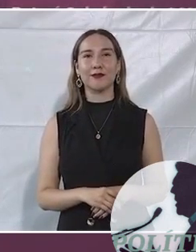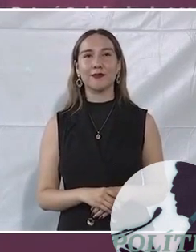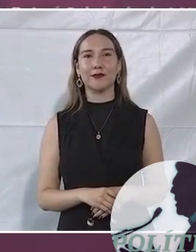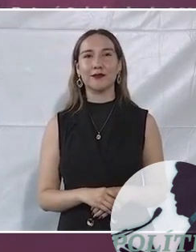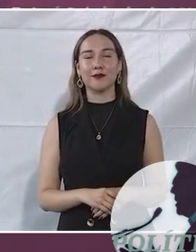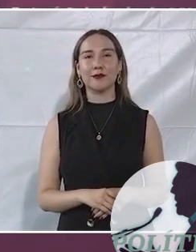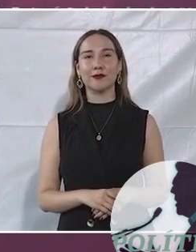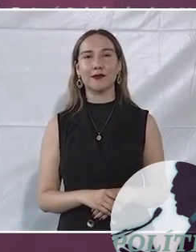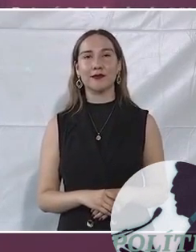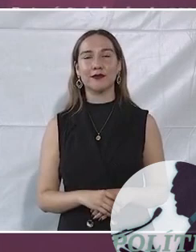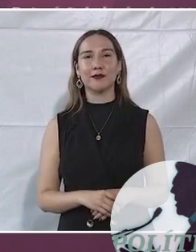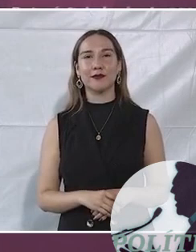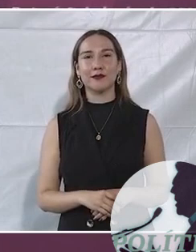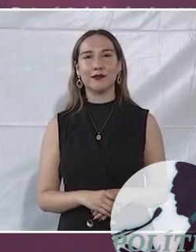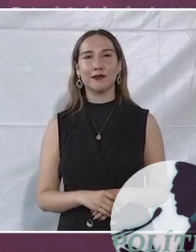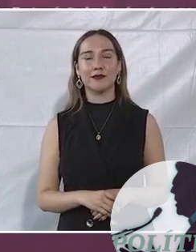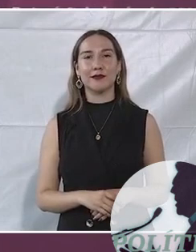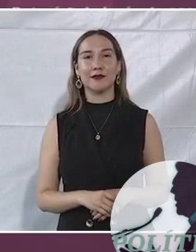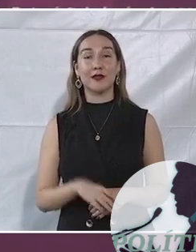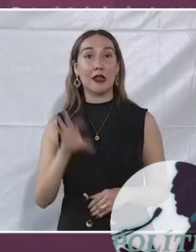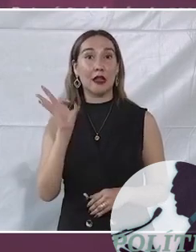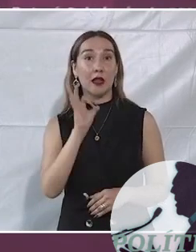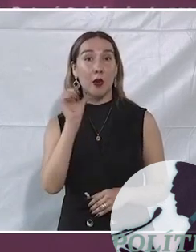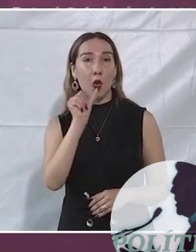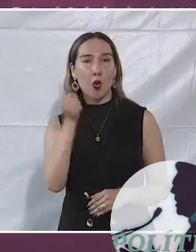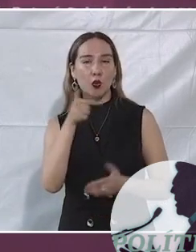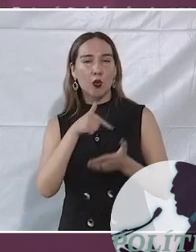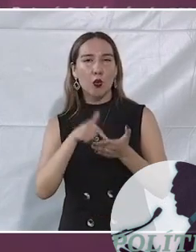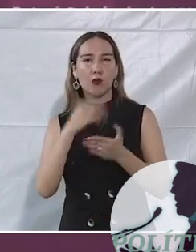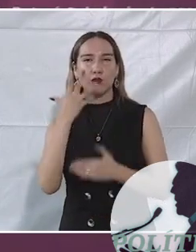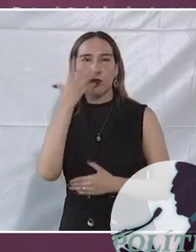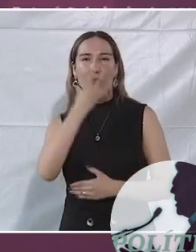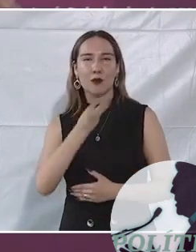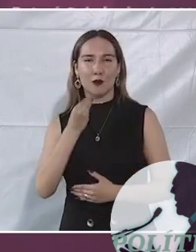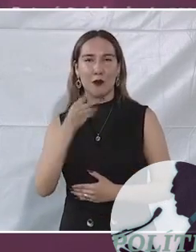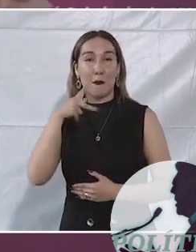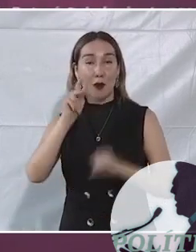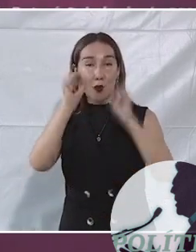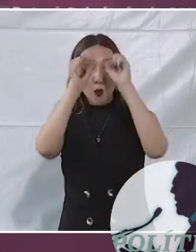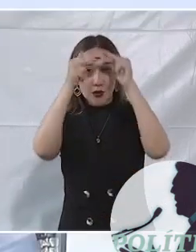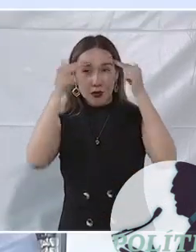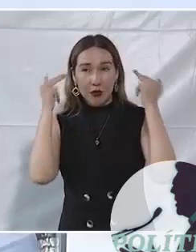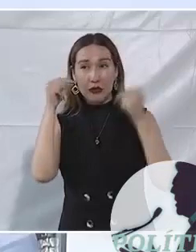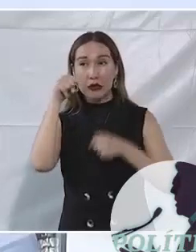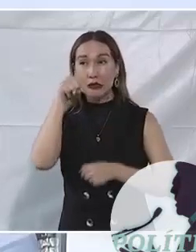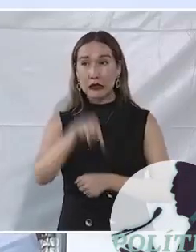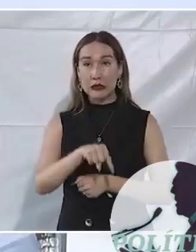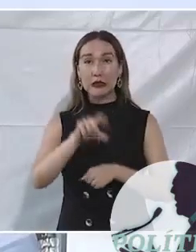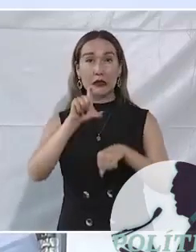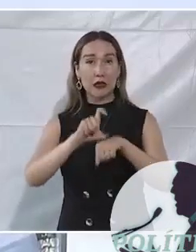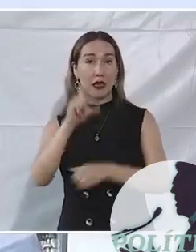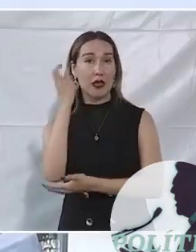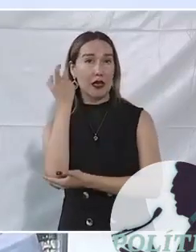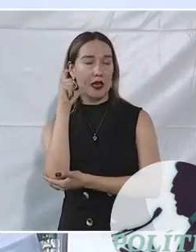Otro Edén, pero toda la Huasteca. Y este lugar donde estamos